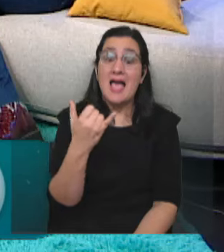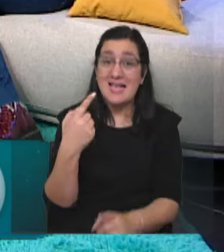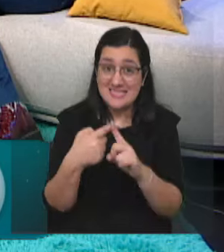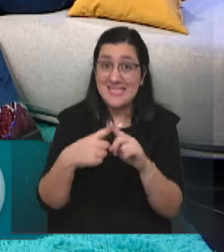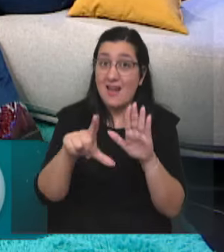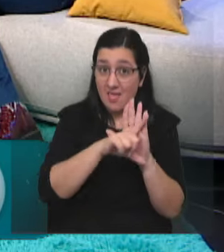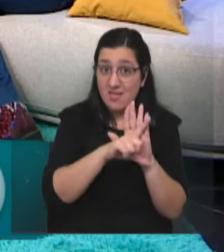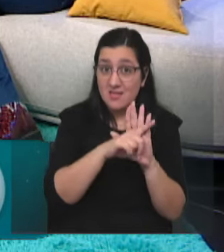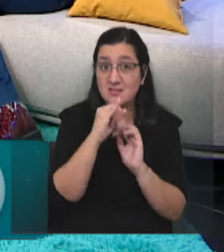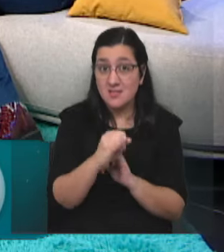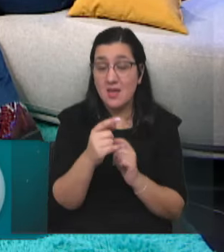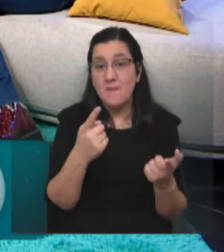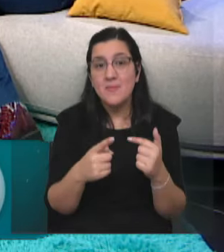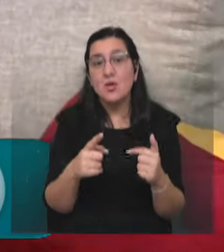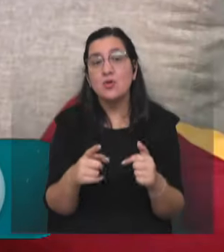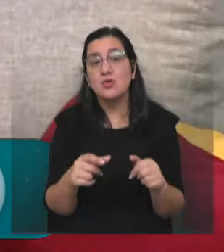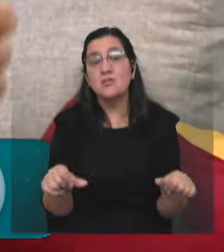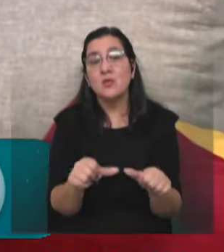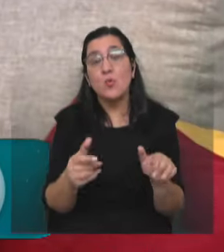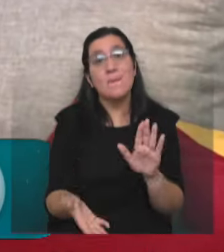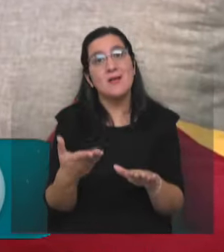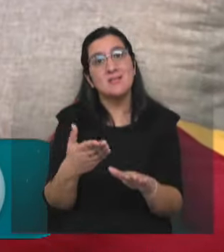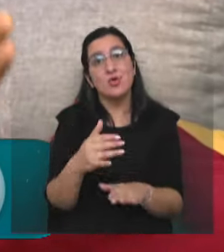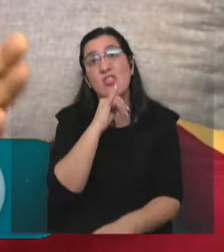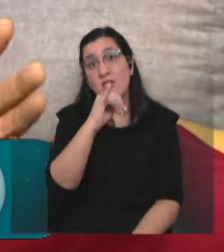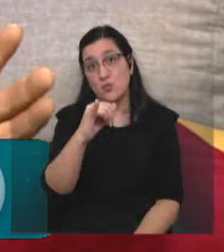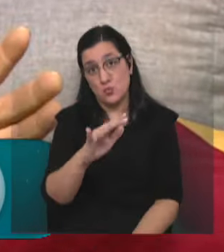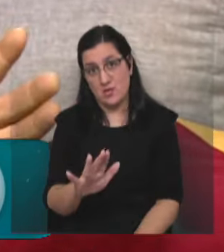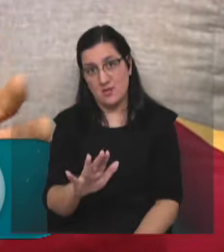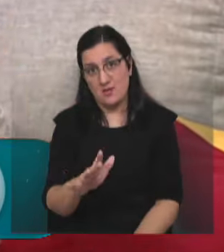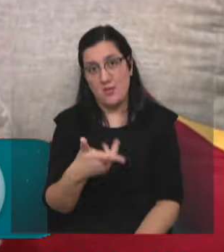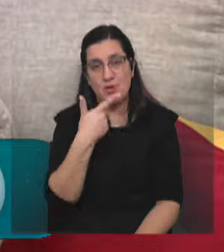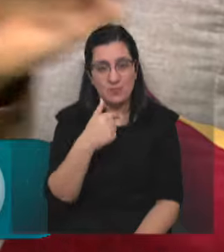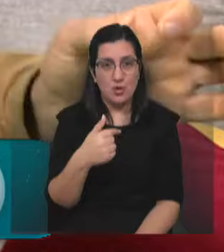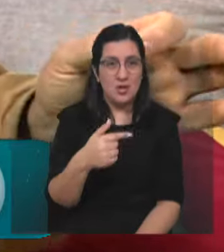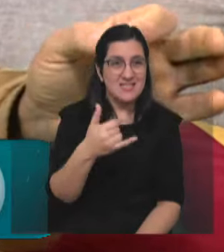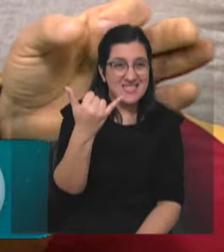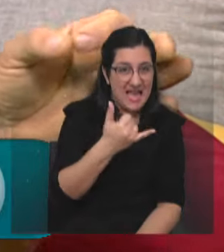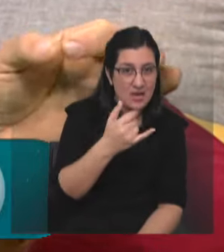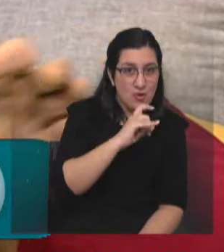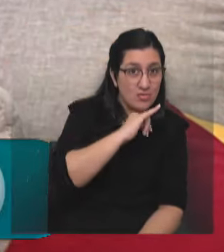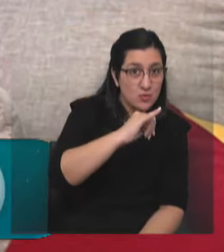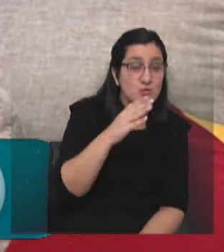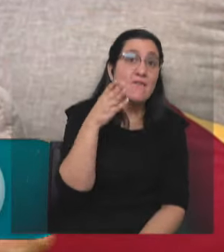Claro. Pero se actúa más sobre denuncias que sobre controles. Claro. Totalmente. Permanente, ¿no? Si hay una denuncia, se va.